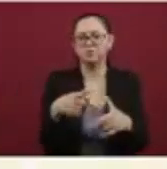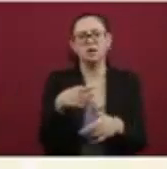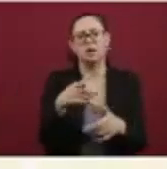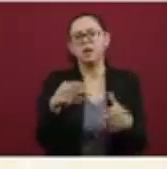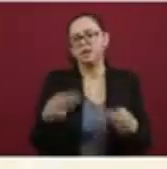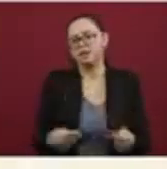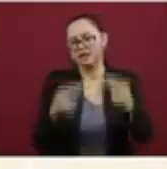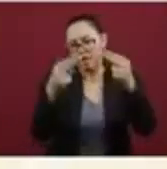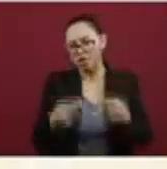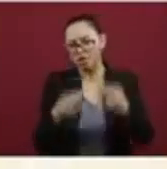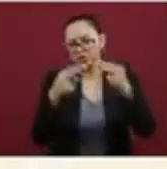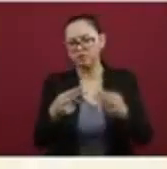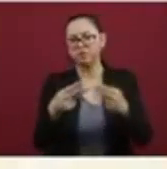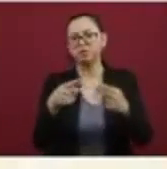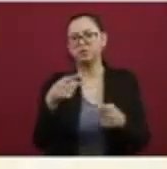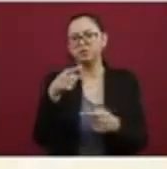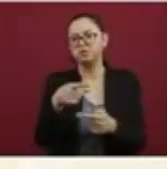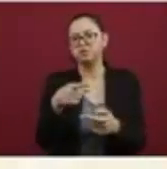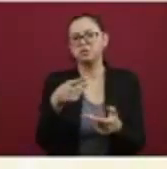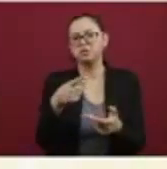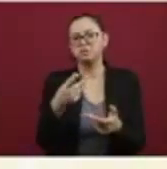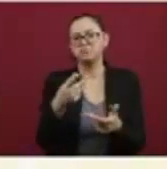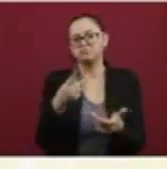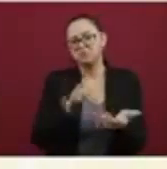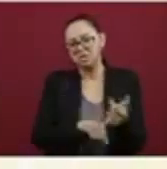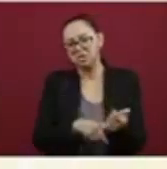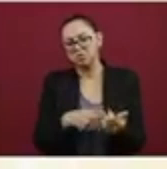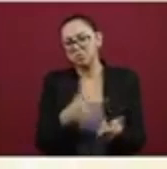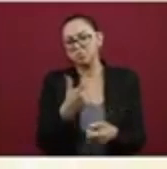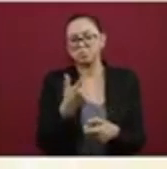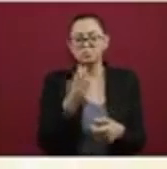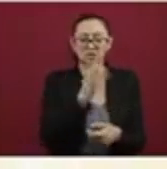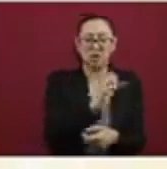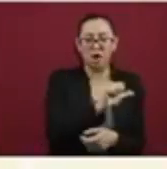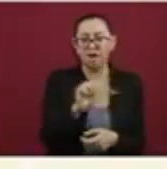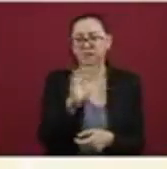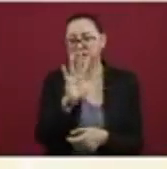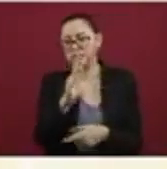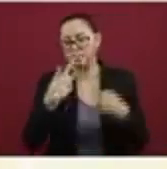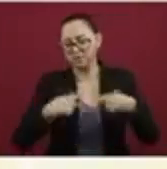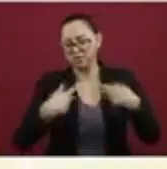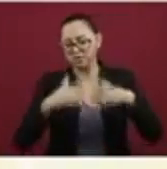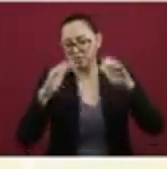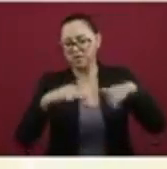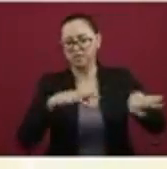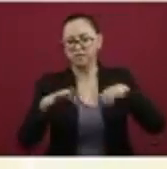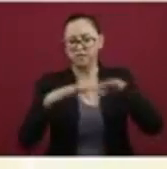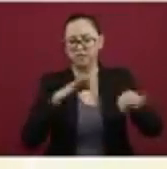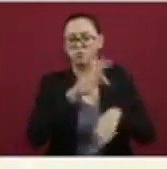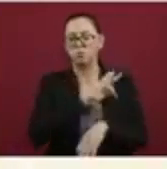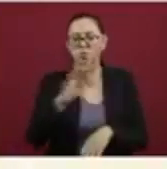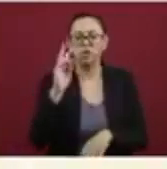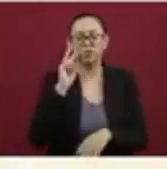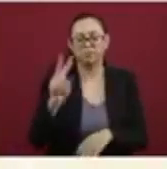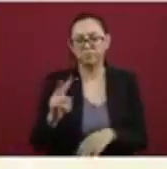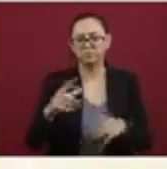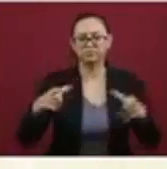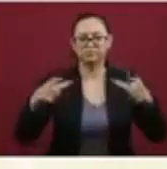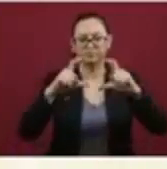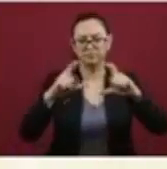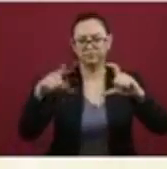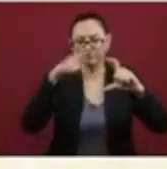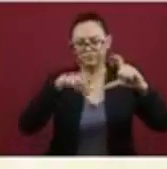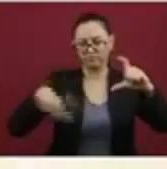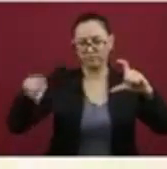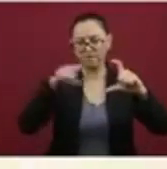comercios que tienen de 0 a 5 trabajadores. Y este, podemos ver esta gráfica después de 5 a 10,